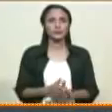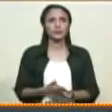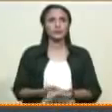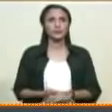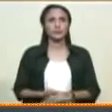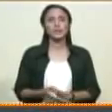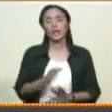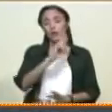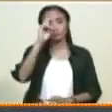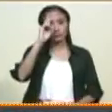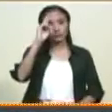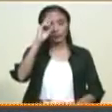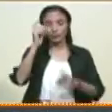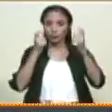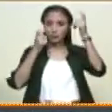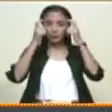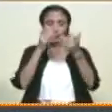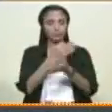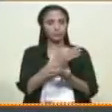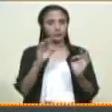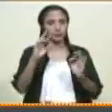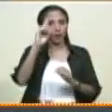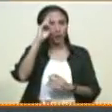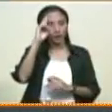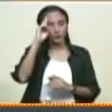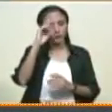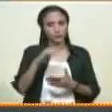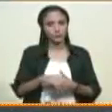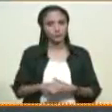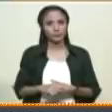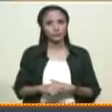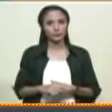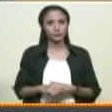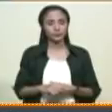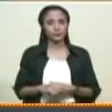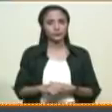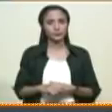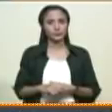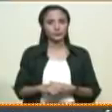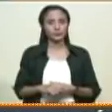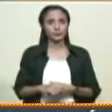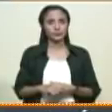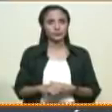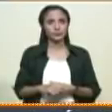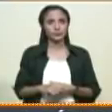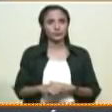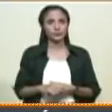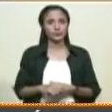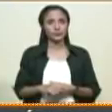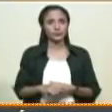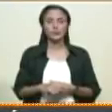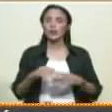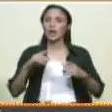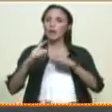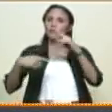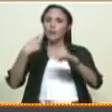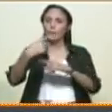Tuvo razón Chávez. Tuvo razón Chávez. Luego de eso vino aquel